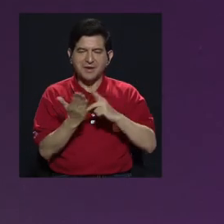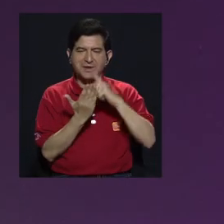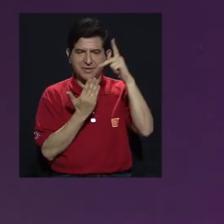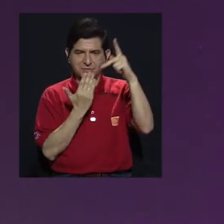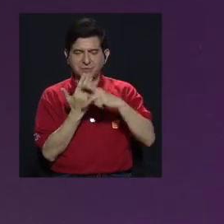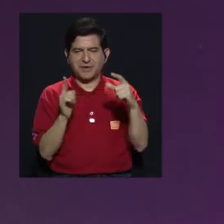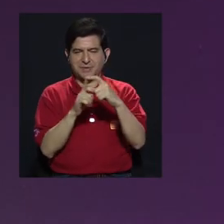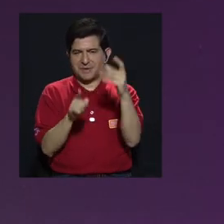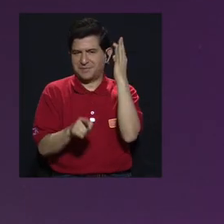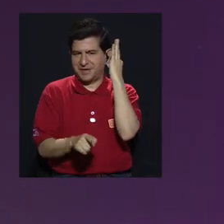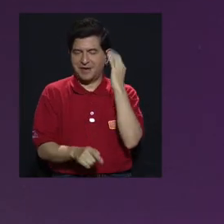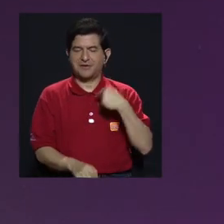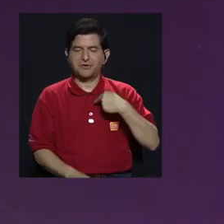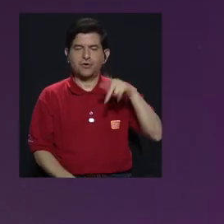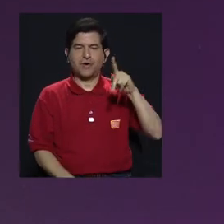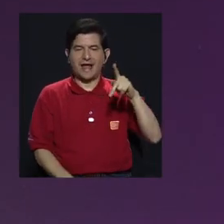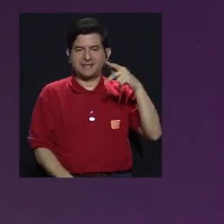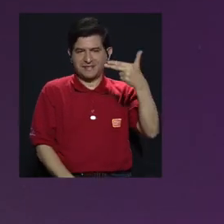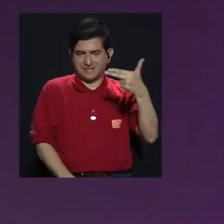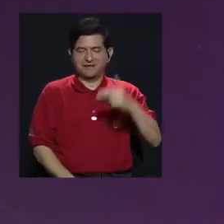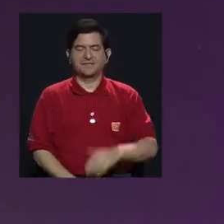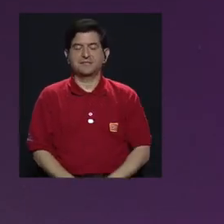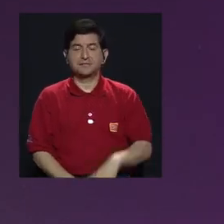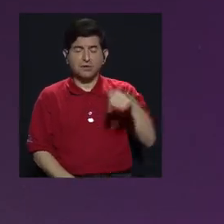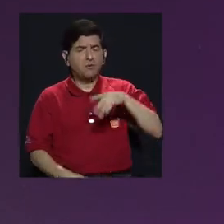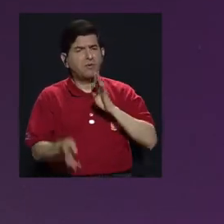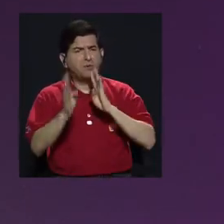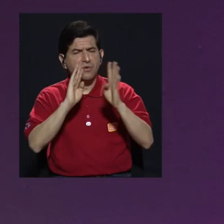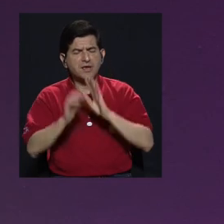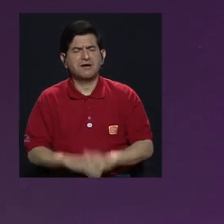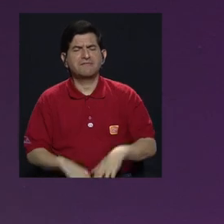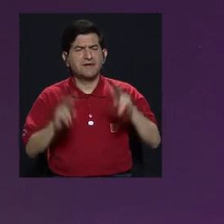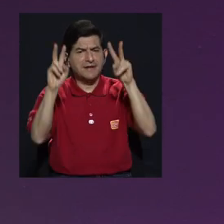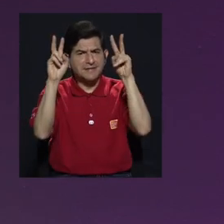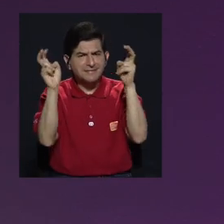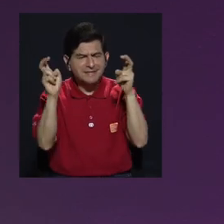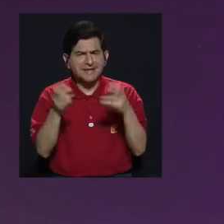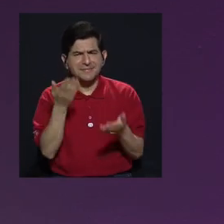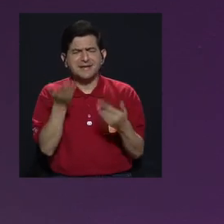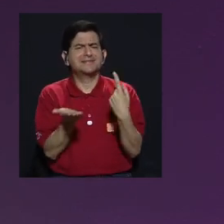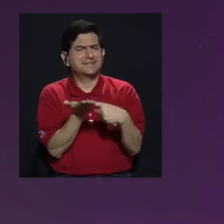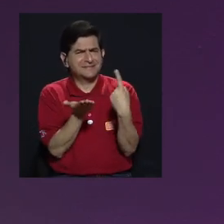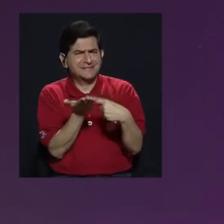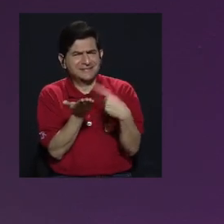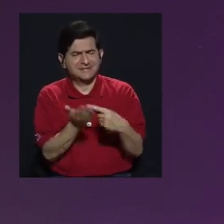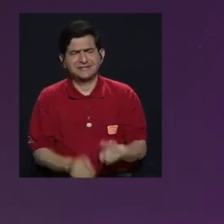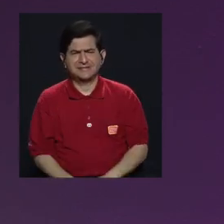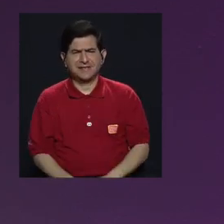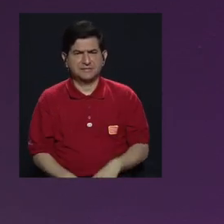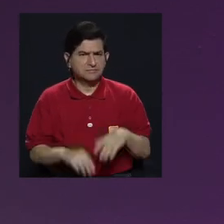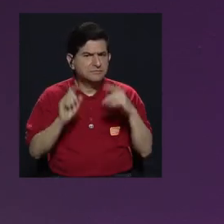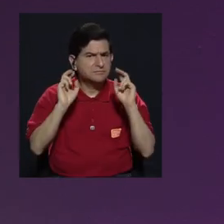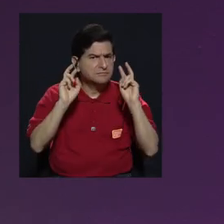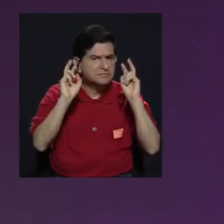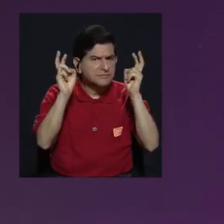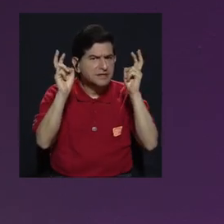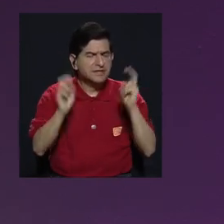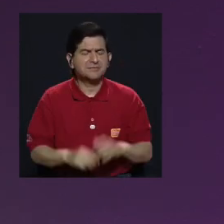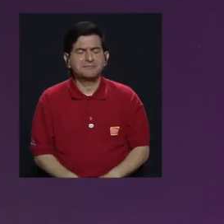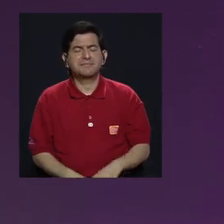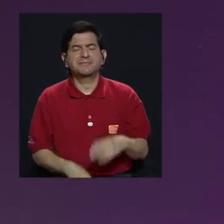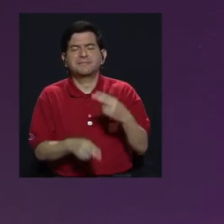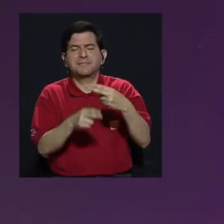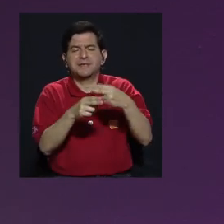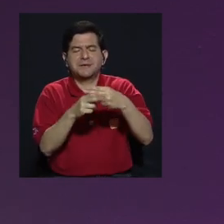Bienvenidos a un programa más, Palabra de Mujer. Soy Katia Chávez y hoy vamos a hablar sobre un tema un poco polémico. Se trata de